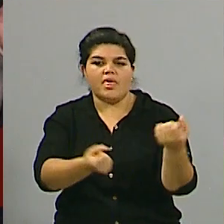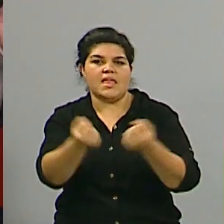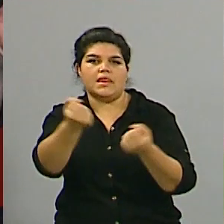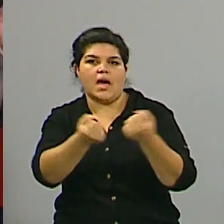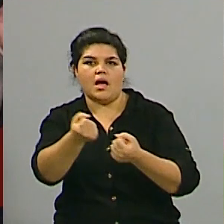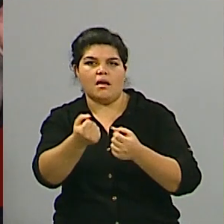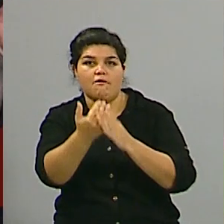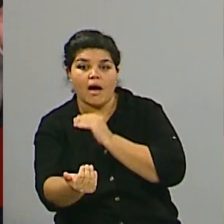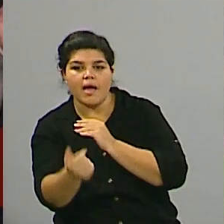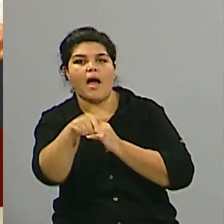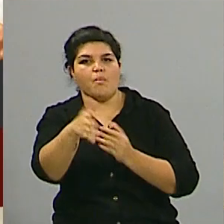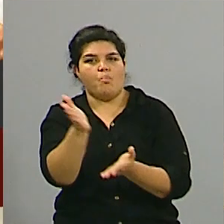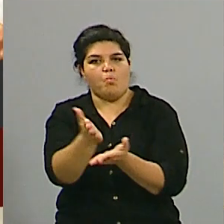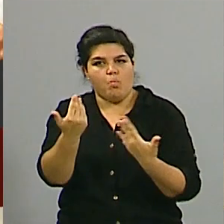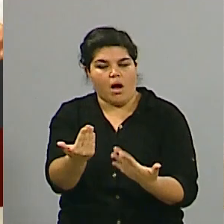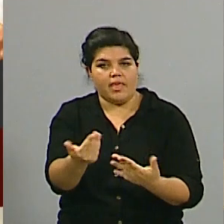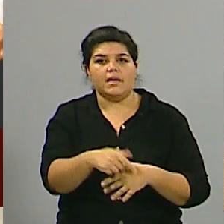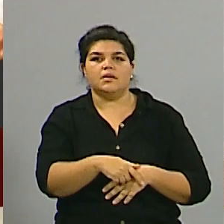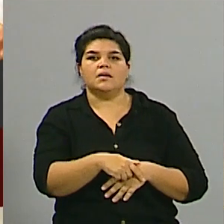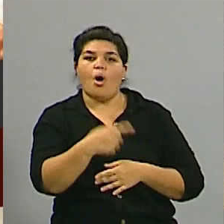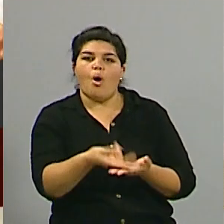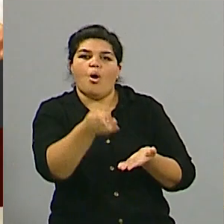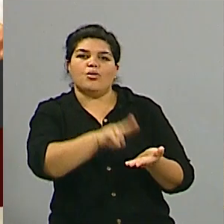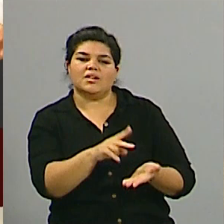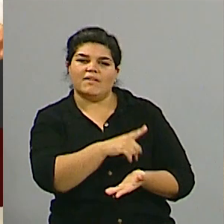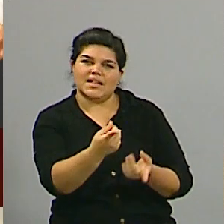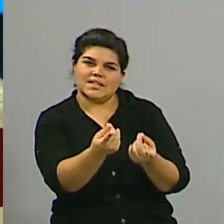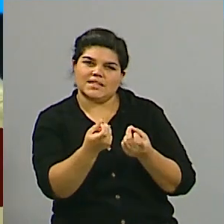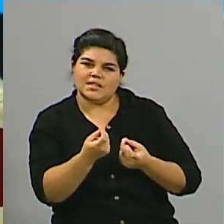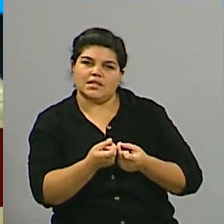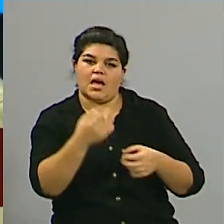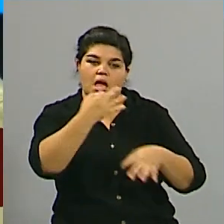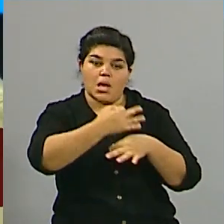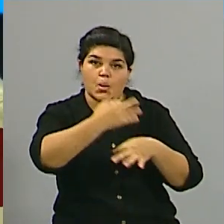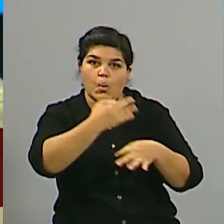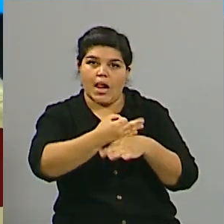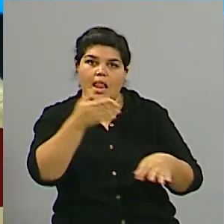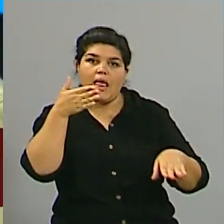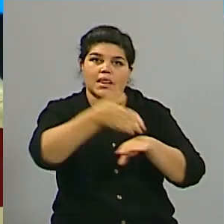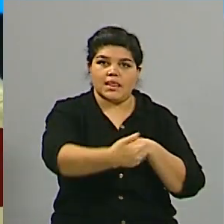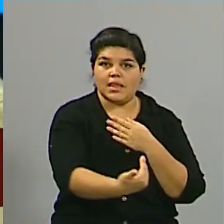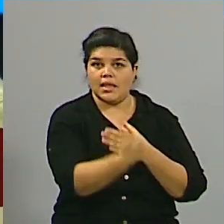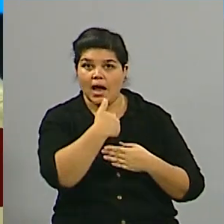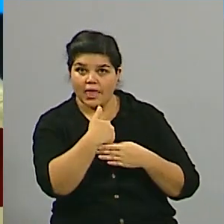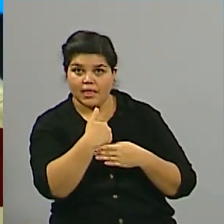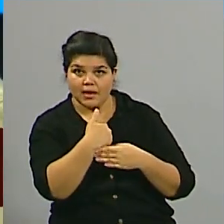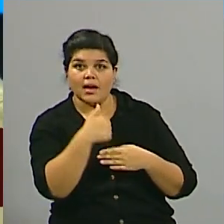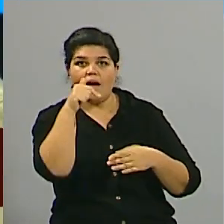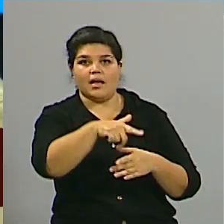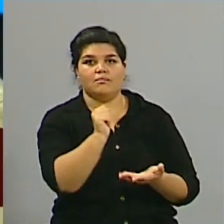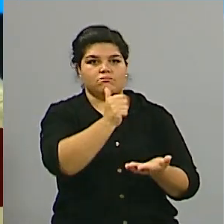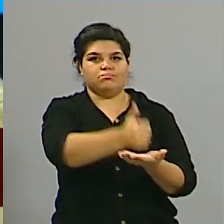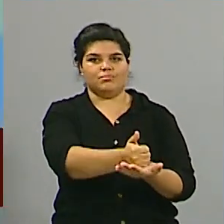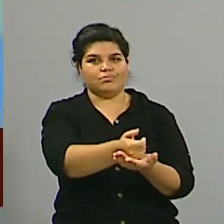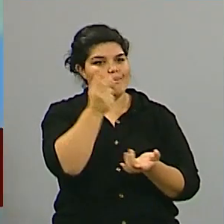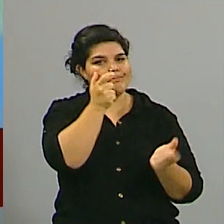ir a la salida de los colegios, digamos, en donde se presentan los hechos de inseguridad comúnmente, digamos. Claro. Pero vuelvo a repetirte lo mismo que decía